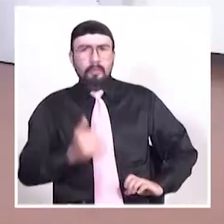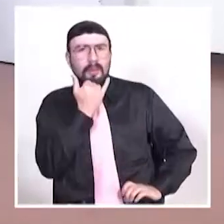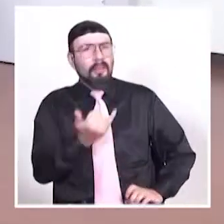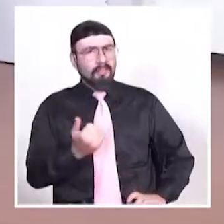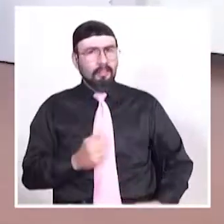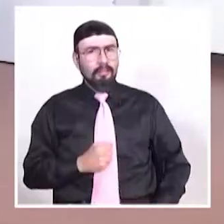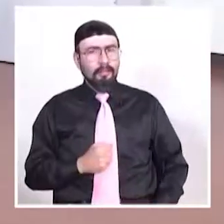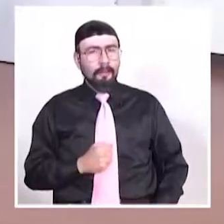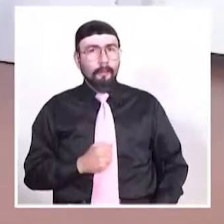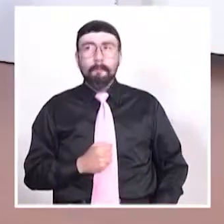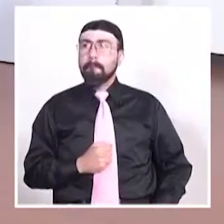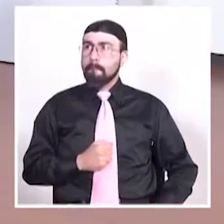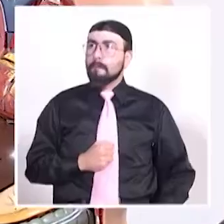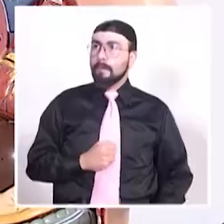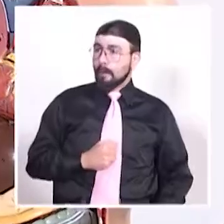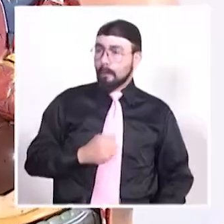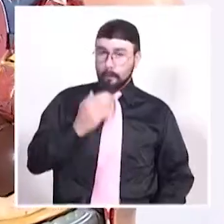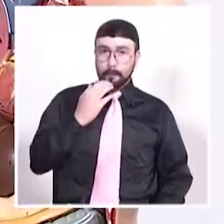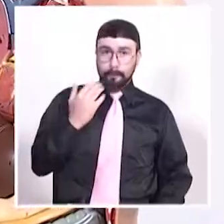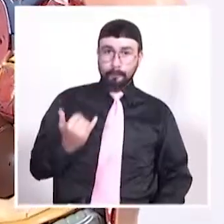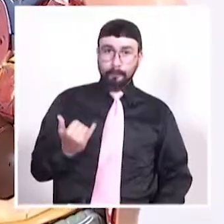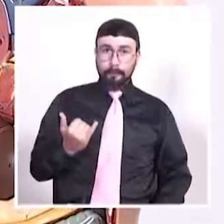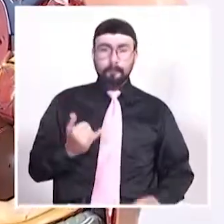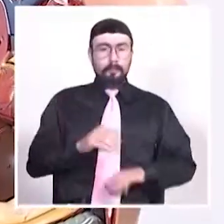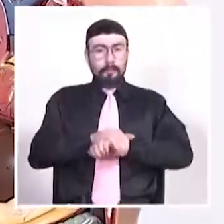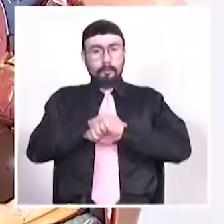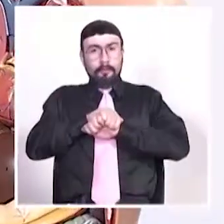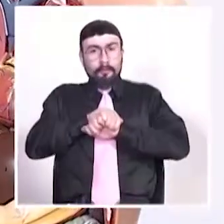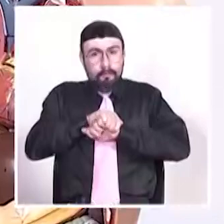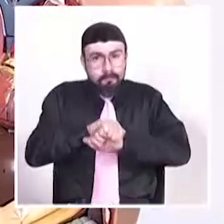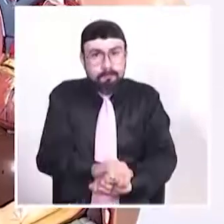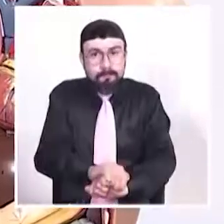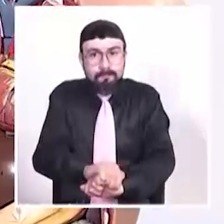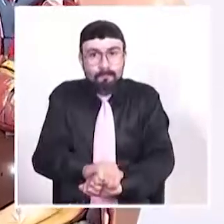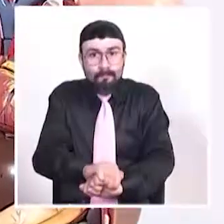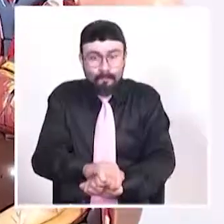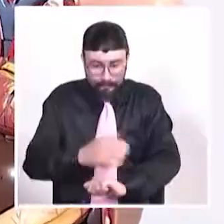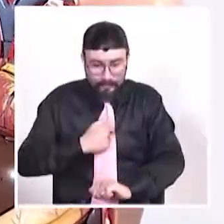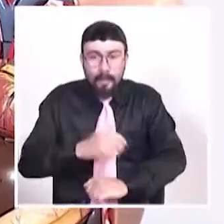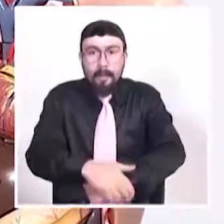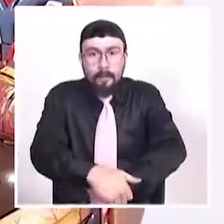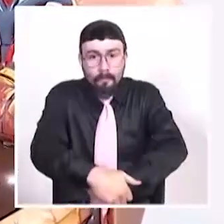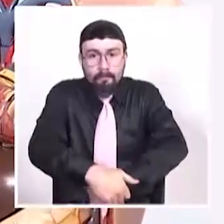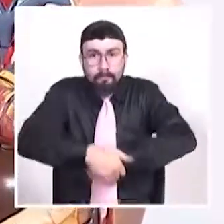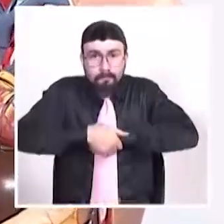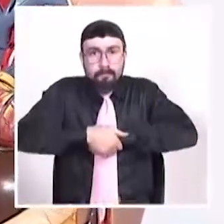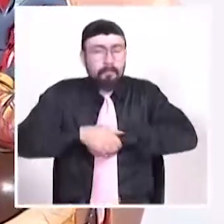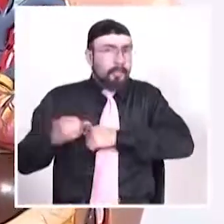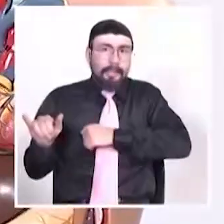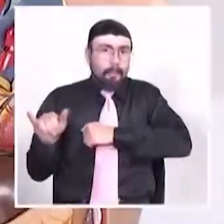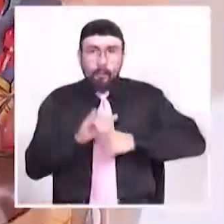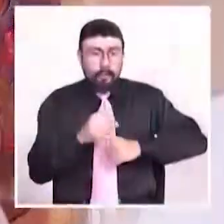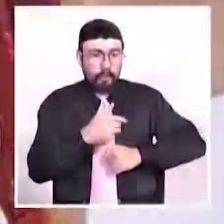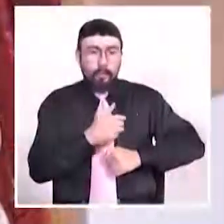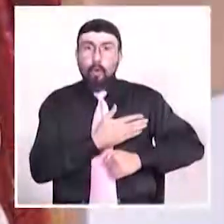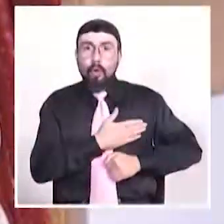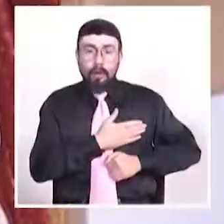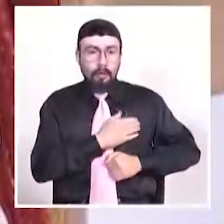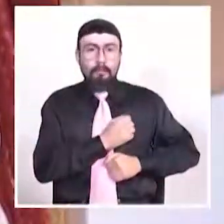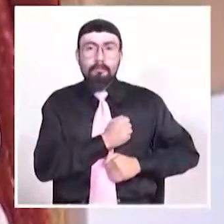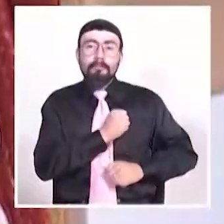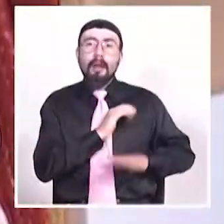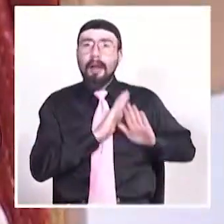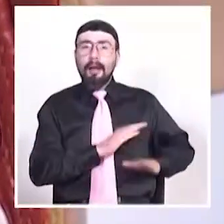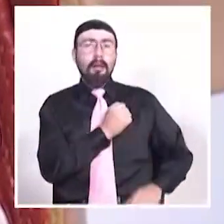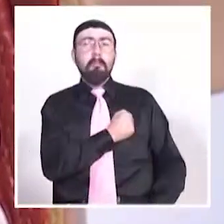básicamente estamos, cuando se hace la compresión torácica, estamos reemplazando la función de un corazón que está parado. Un